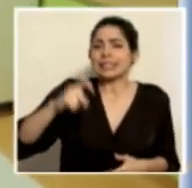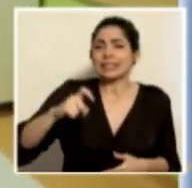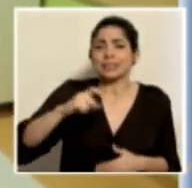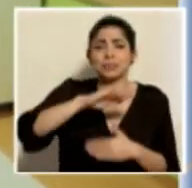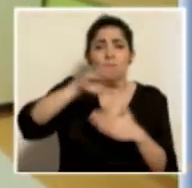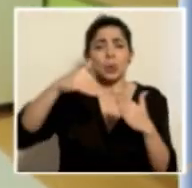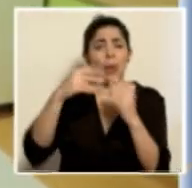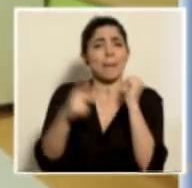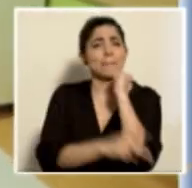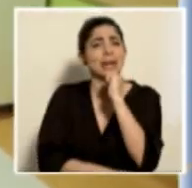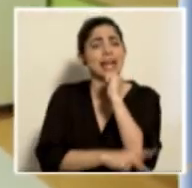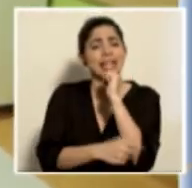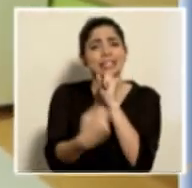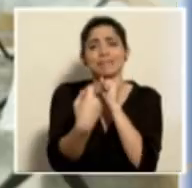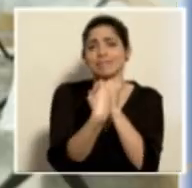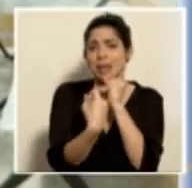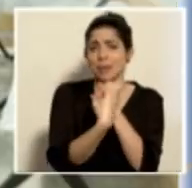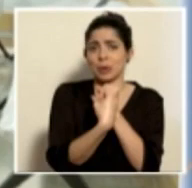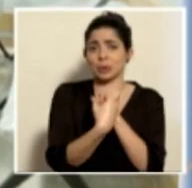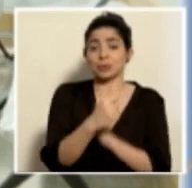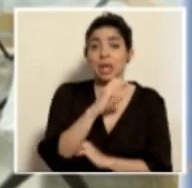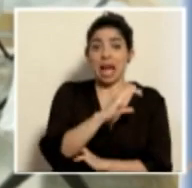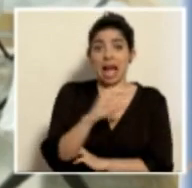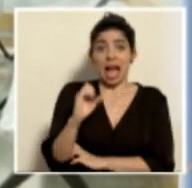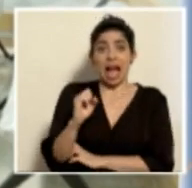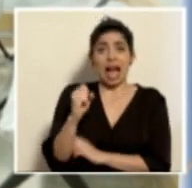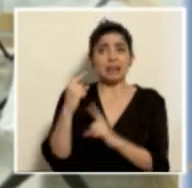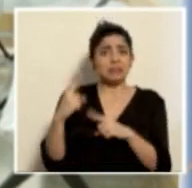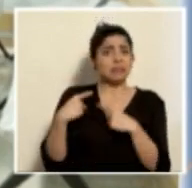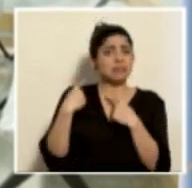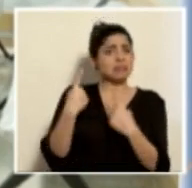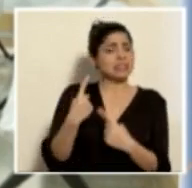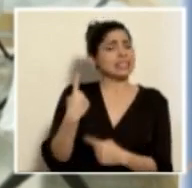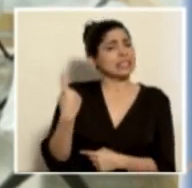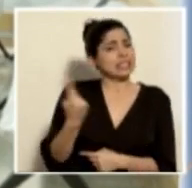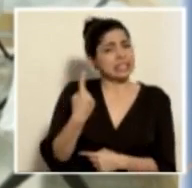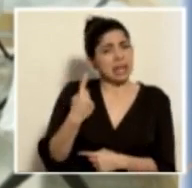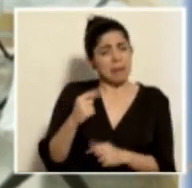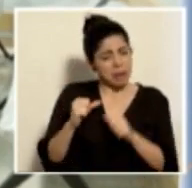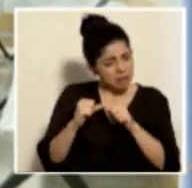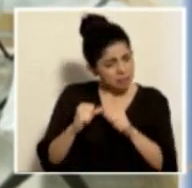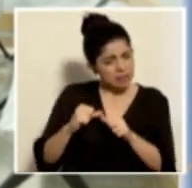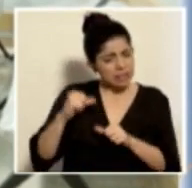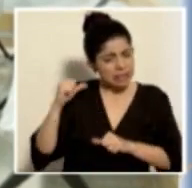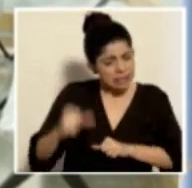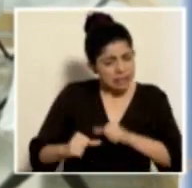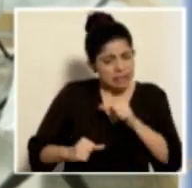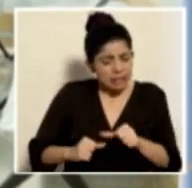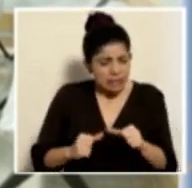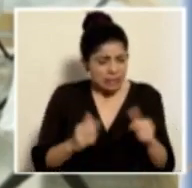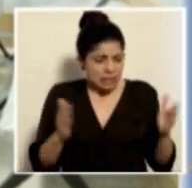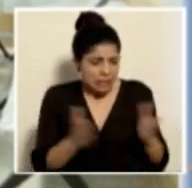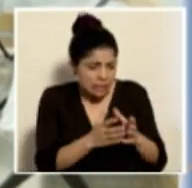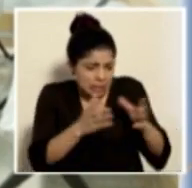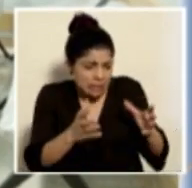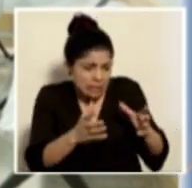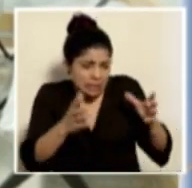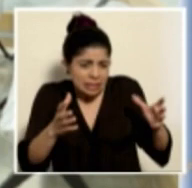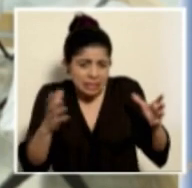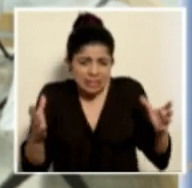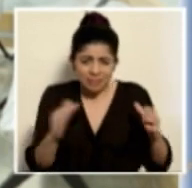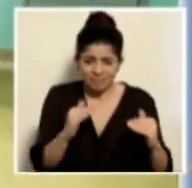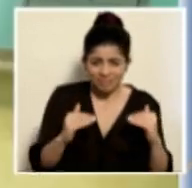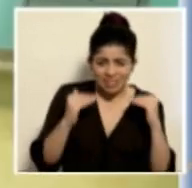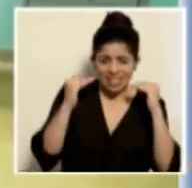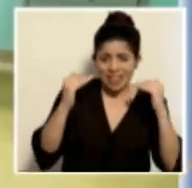del país en general. La Caja siempre hará todo lo posible por aumentar capacidad hospitalaria del